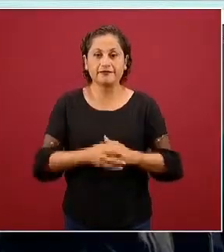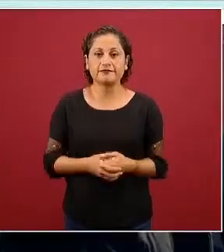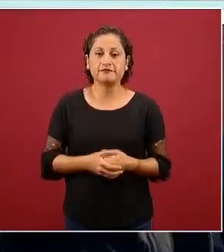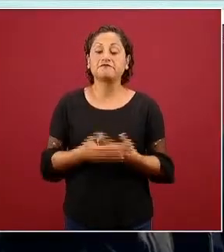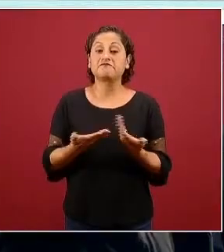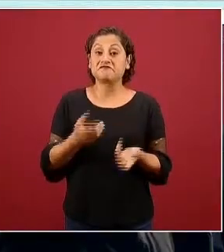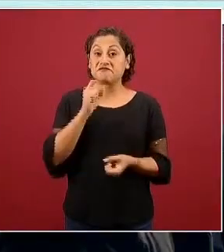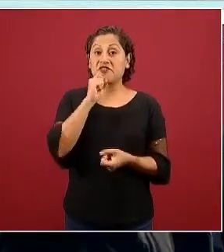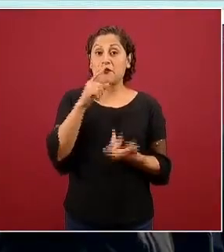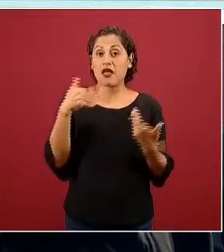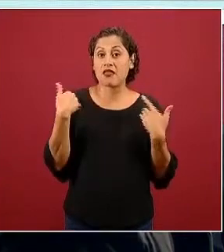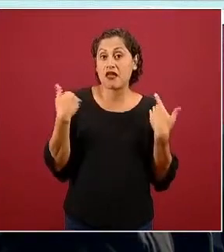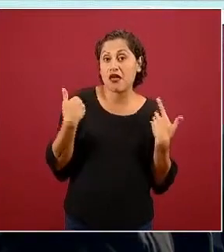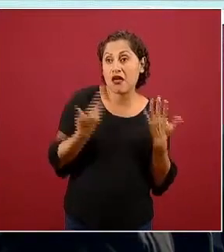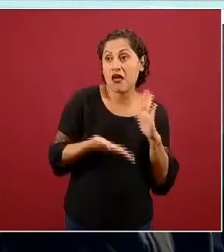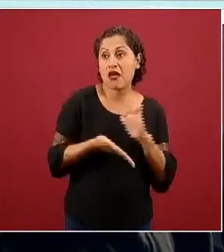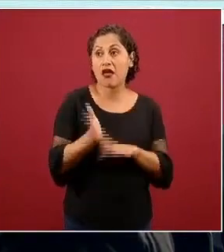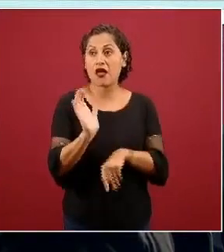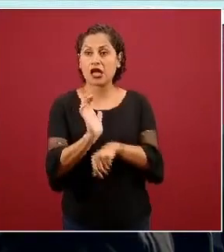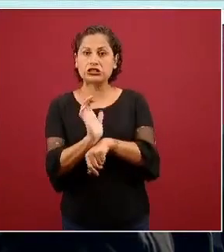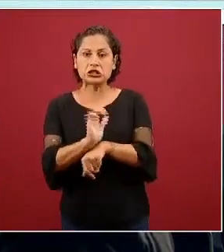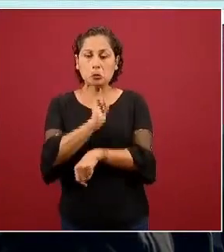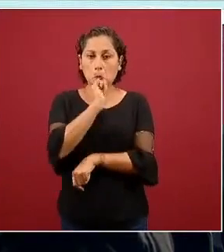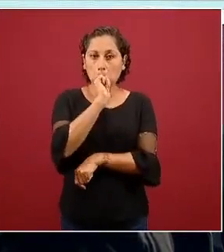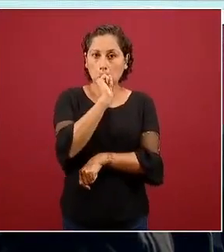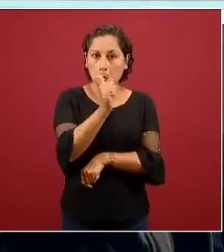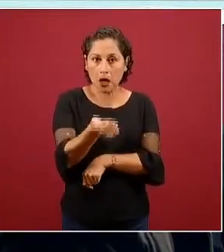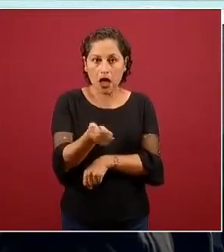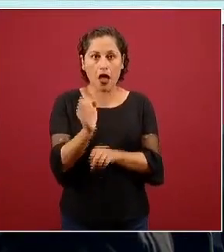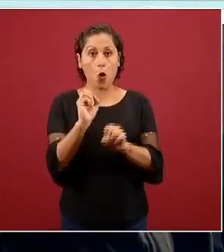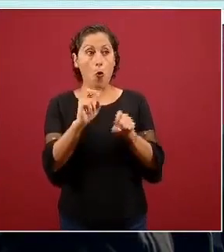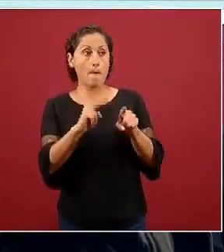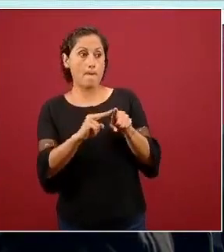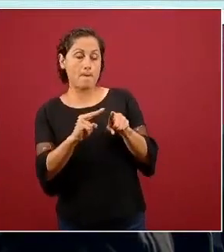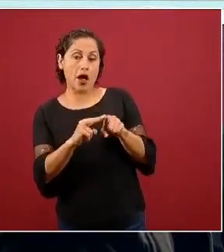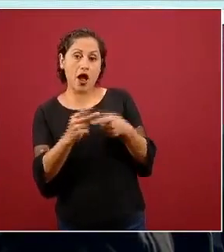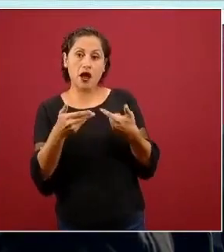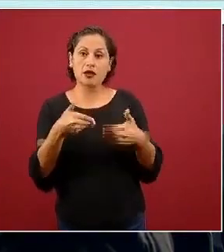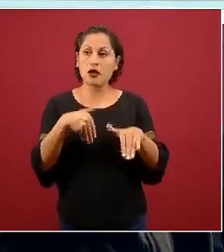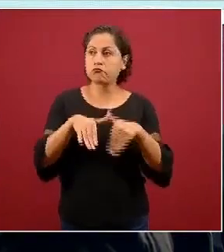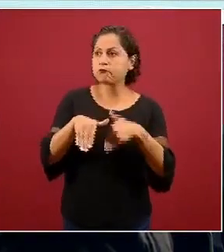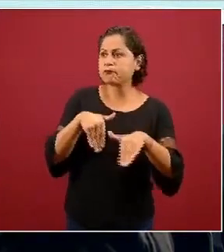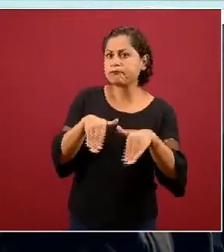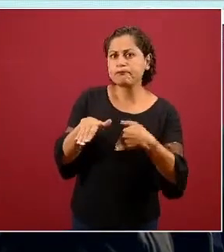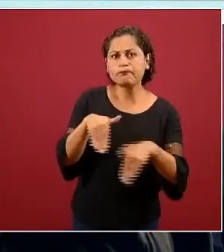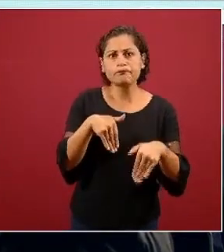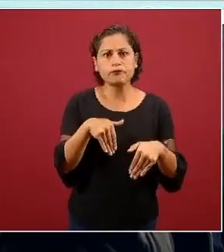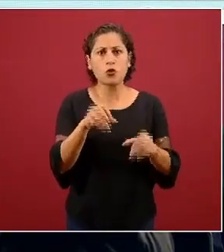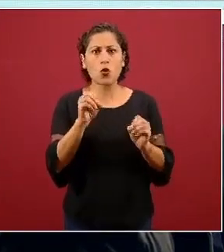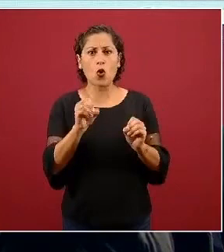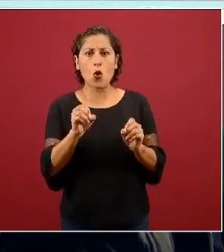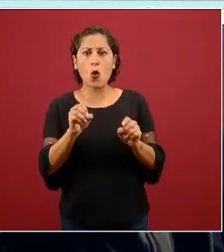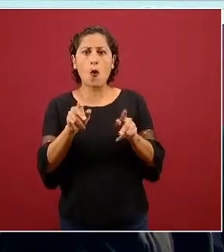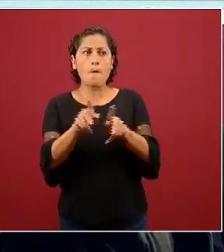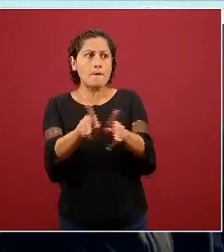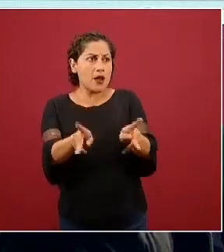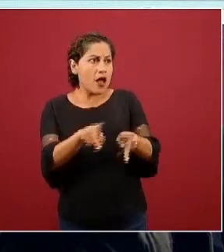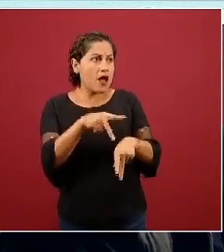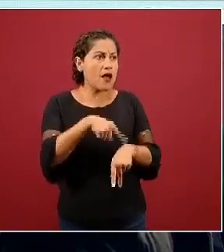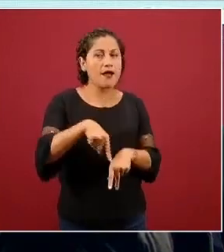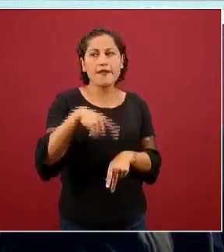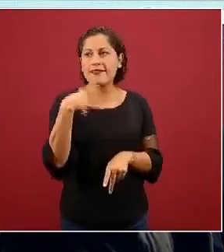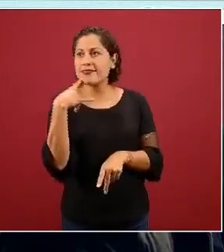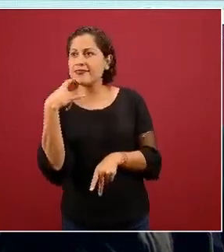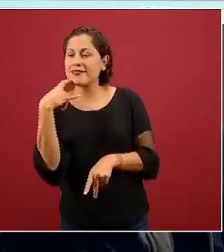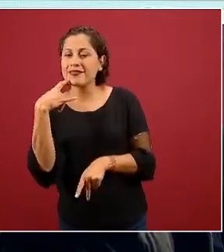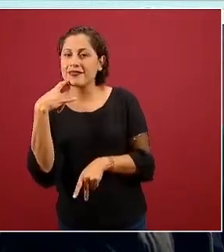a parques, a cines, a plazas comerciales, en fin. Por eso digo que no